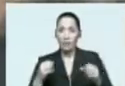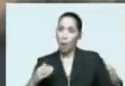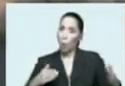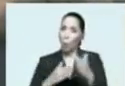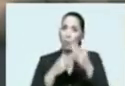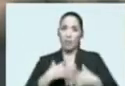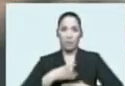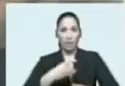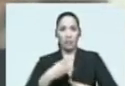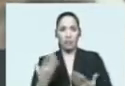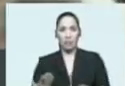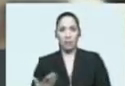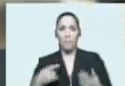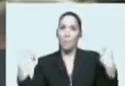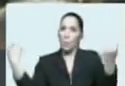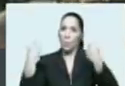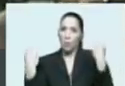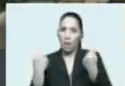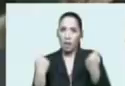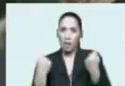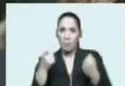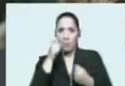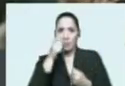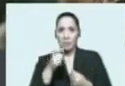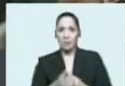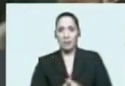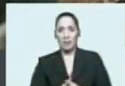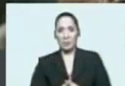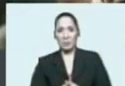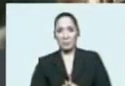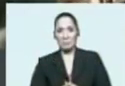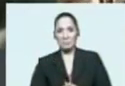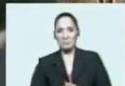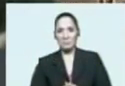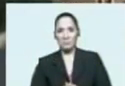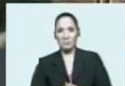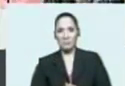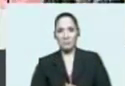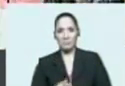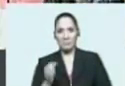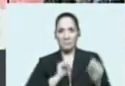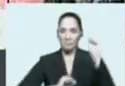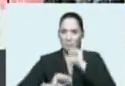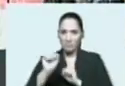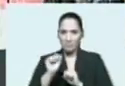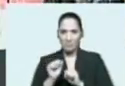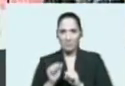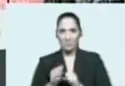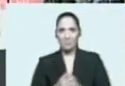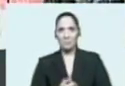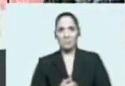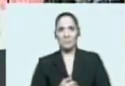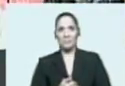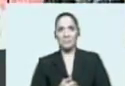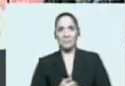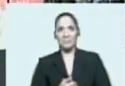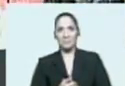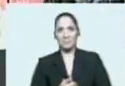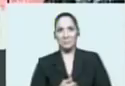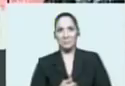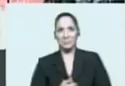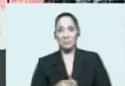los intereses populares y muy especial en contra los intereses de la juventud rebelde contra el salir en contra esa dura realidad